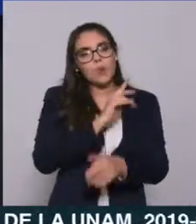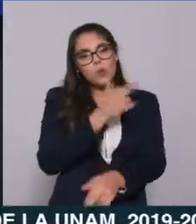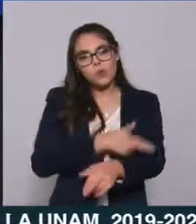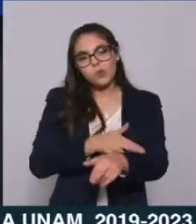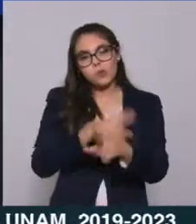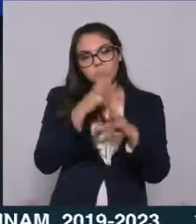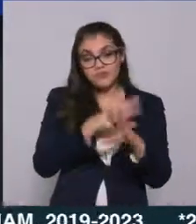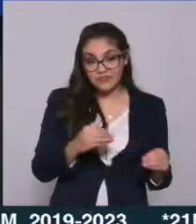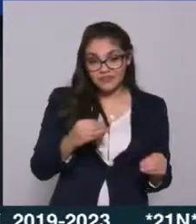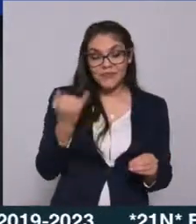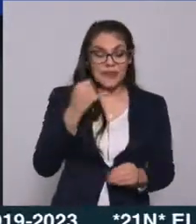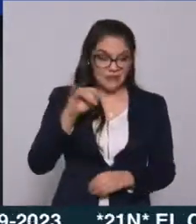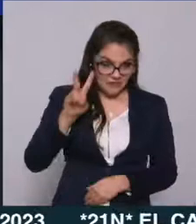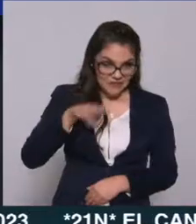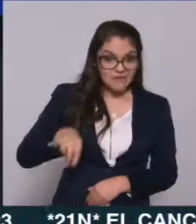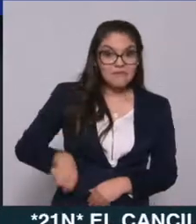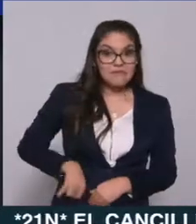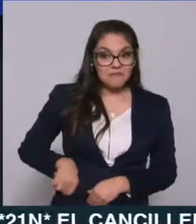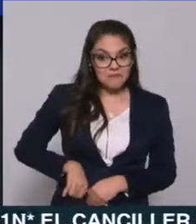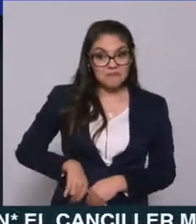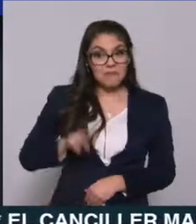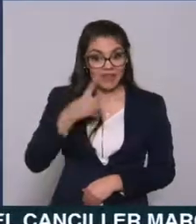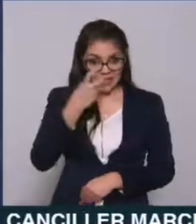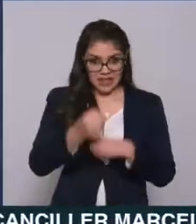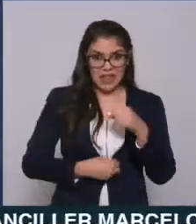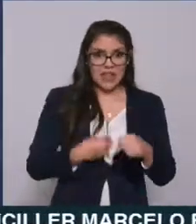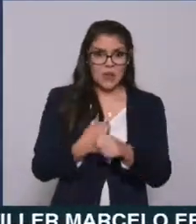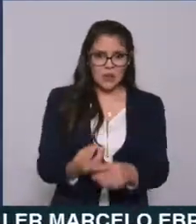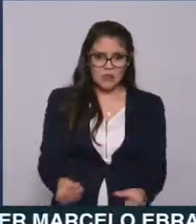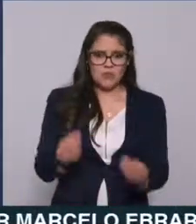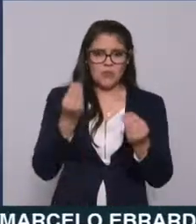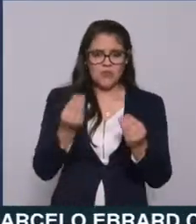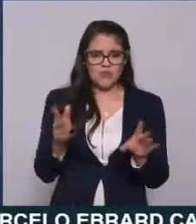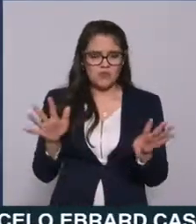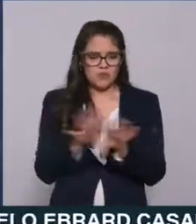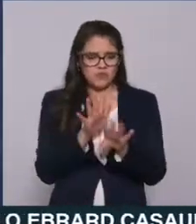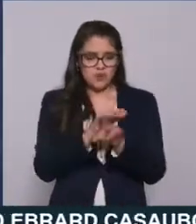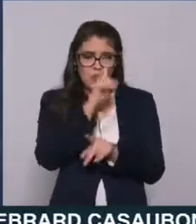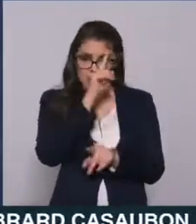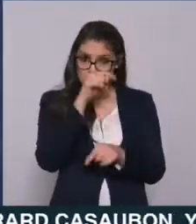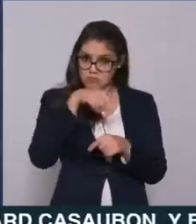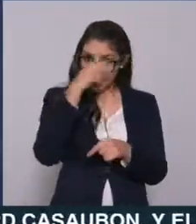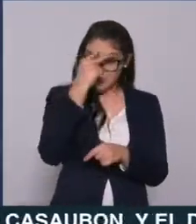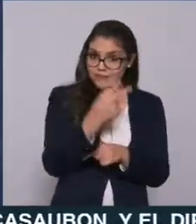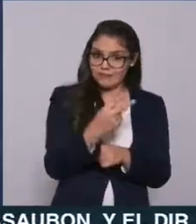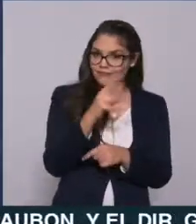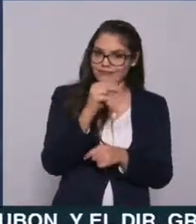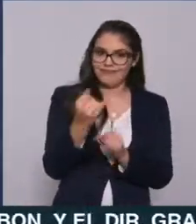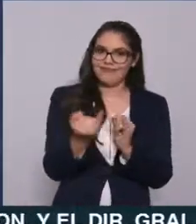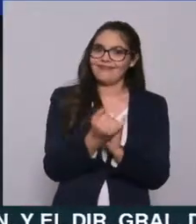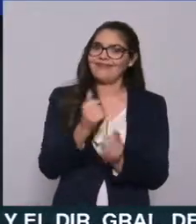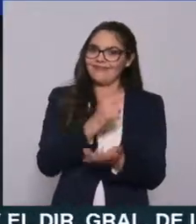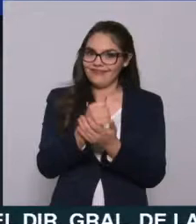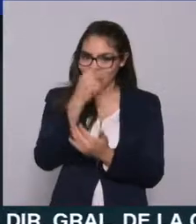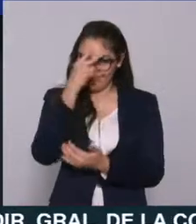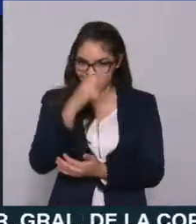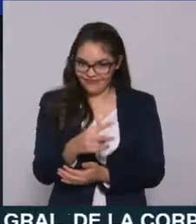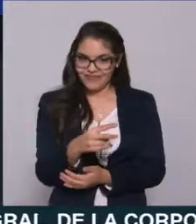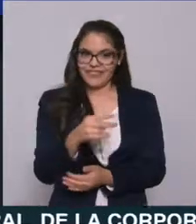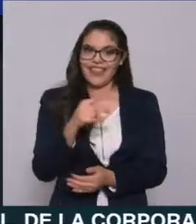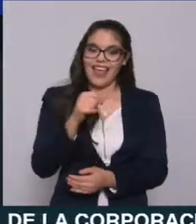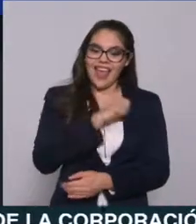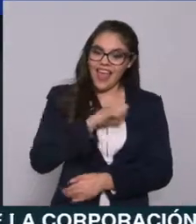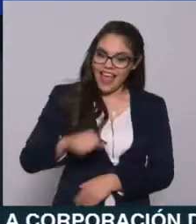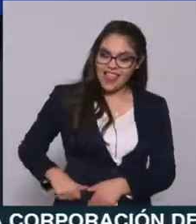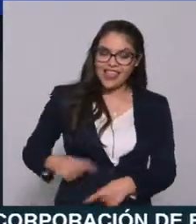un año en el que muchísimo ha cambiado no solo nuestro país, sino también nuestra ciudad, las alcaldías, los pueblos y los